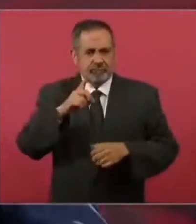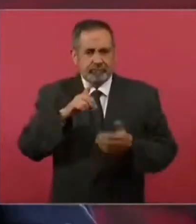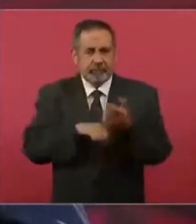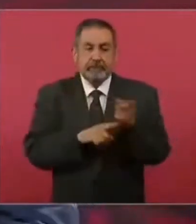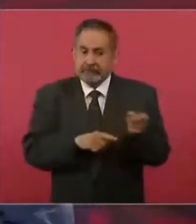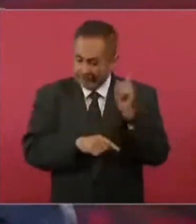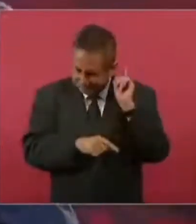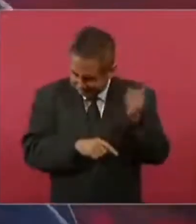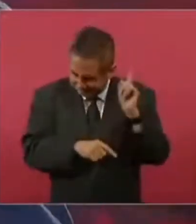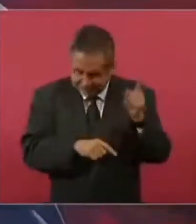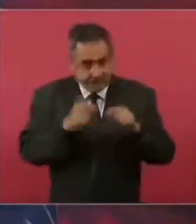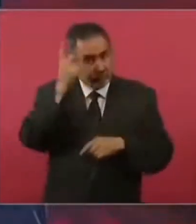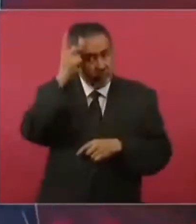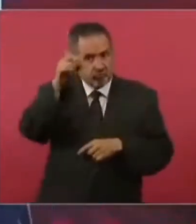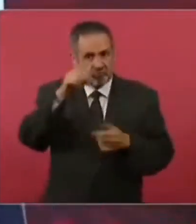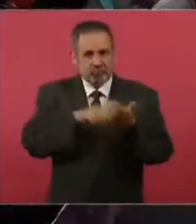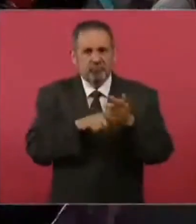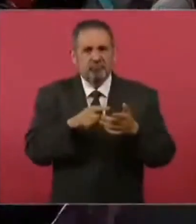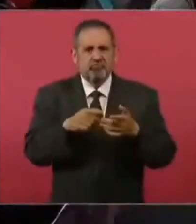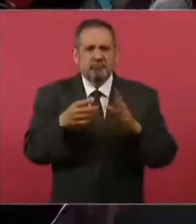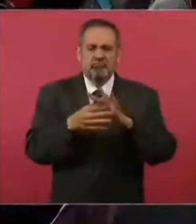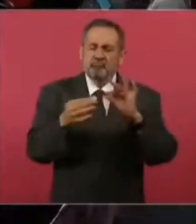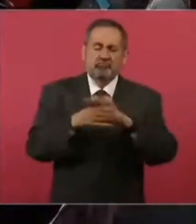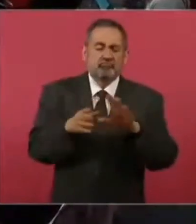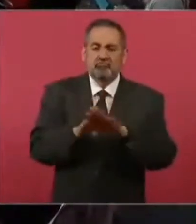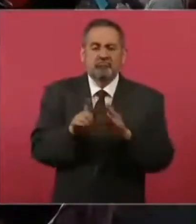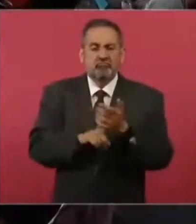Esos son los que tienen